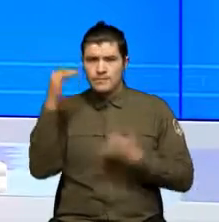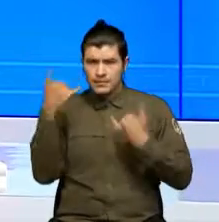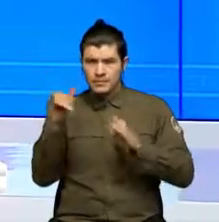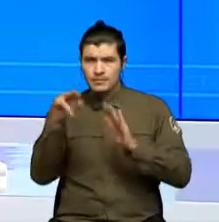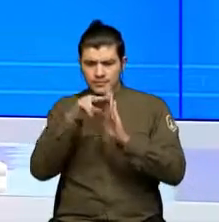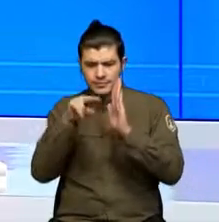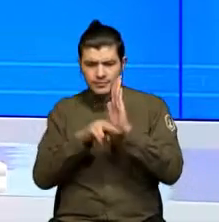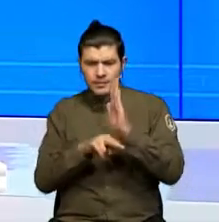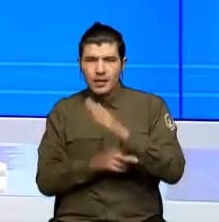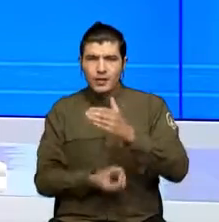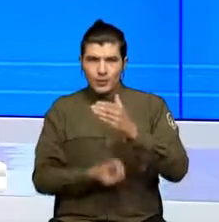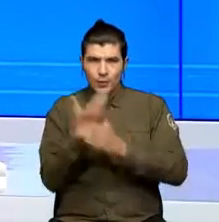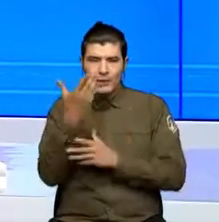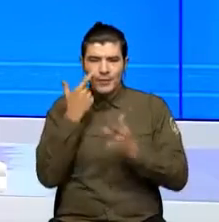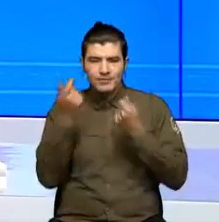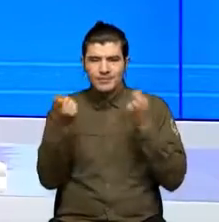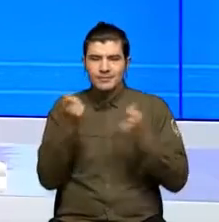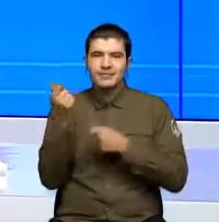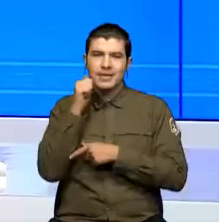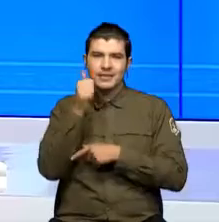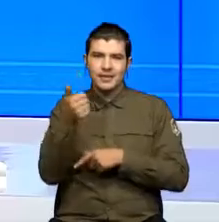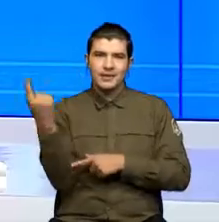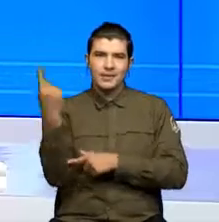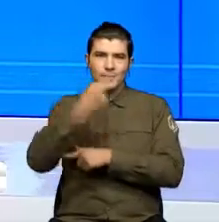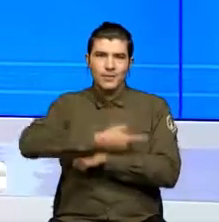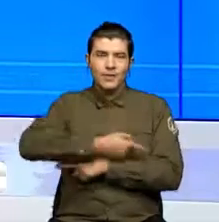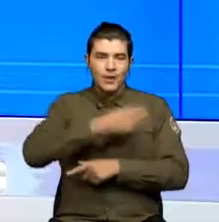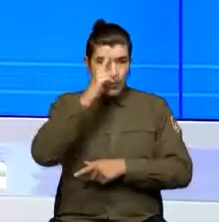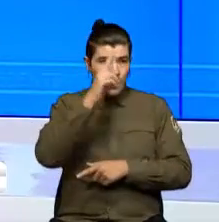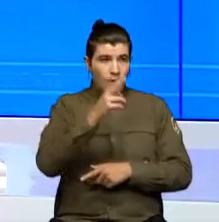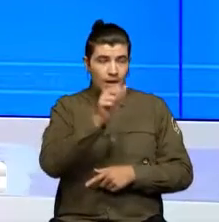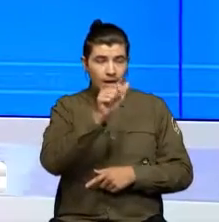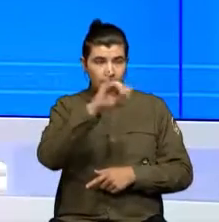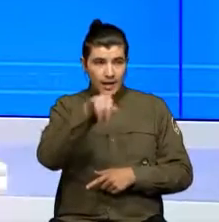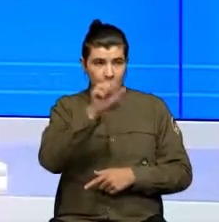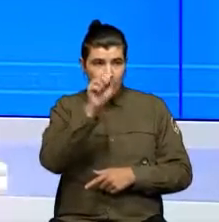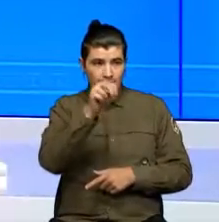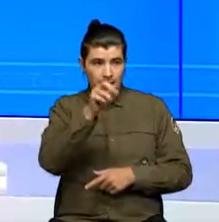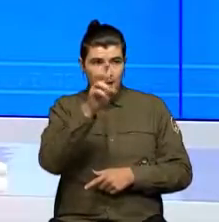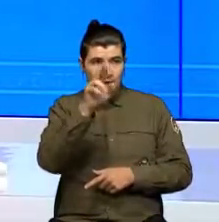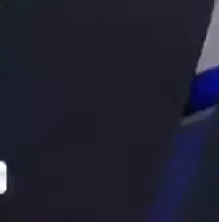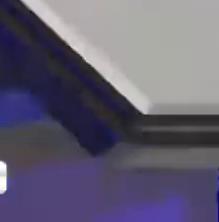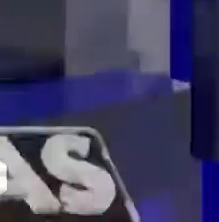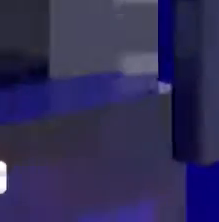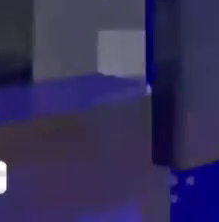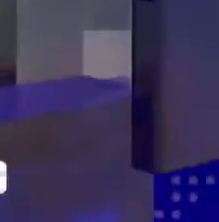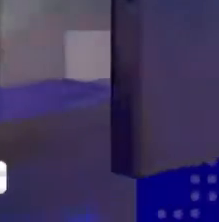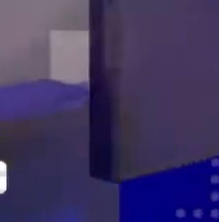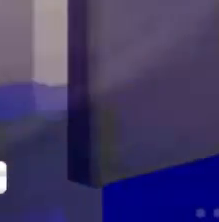reglamentaron nuevas medidas para esta jornada. Saludamos a Alejandra Rincón, quien nos amplía la información. Adelante.